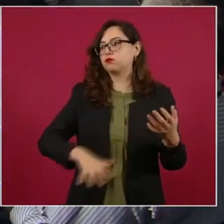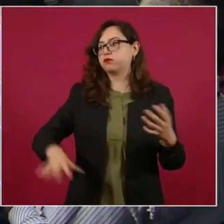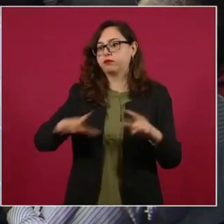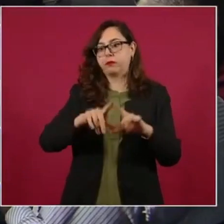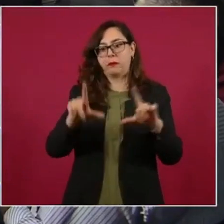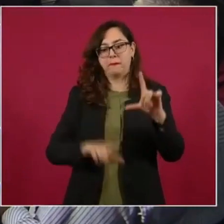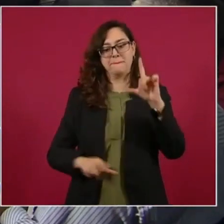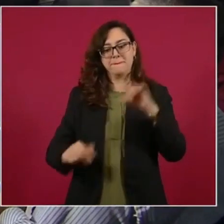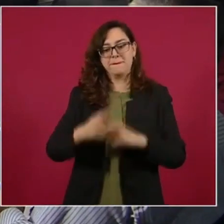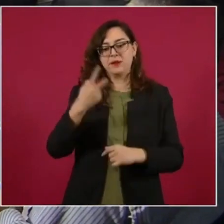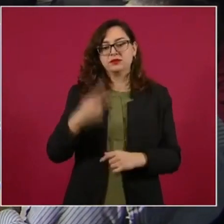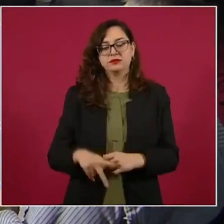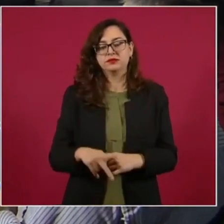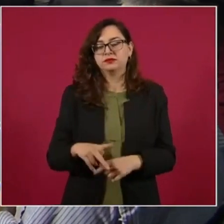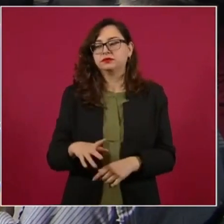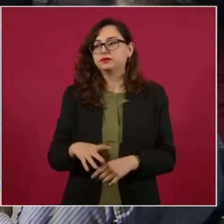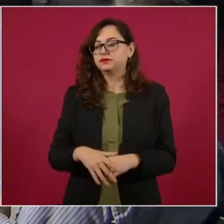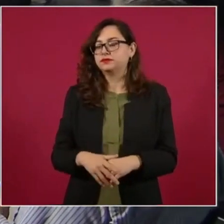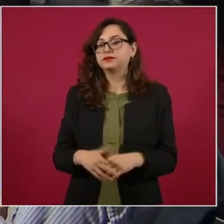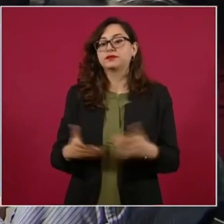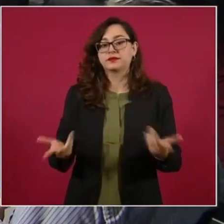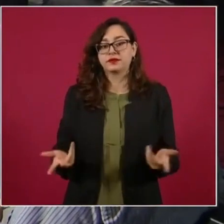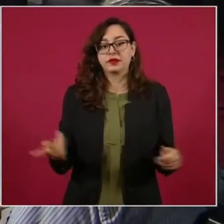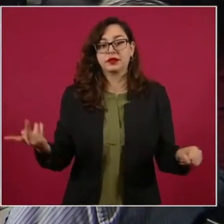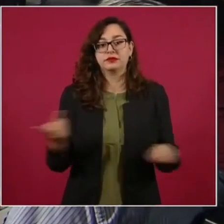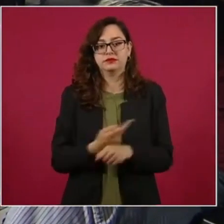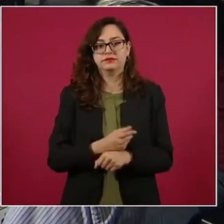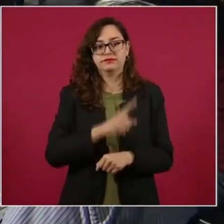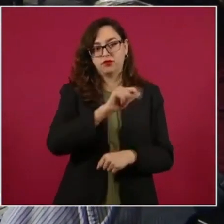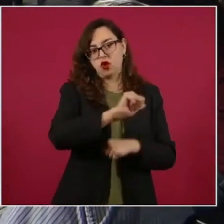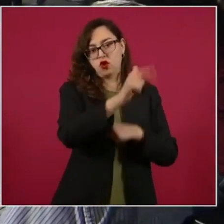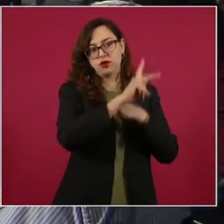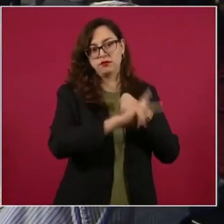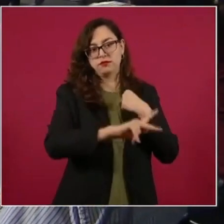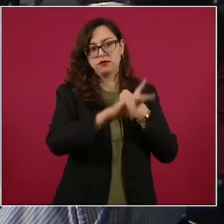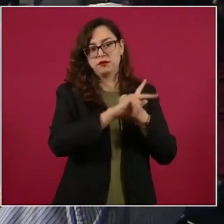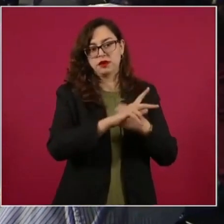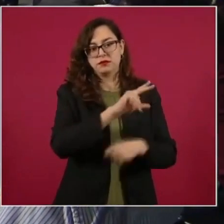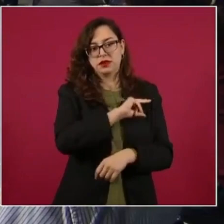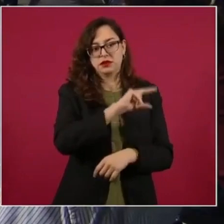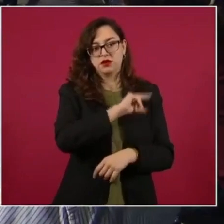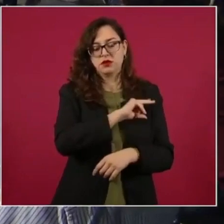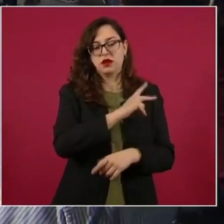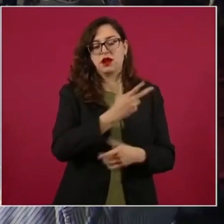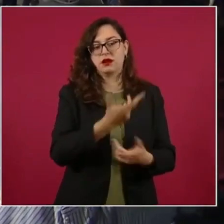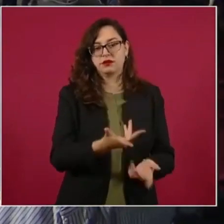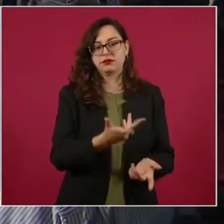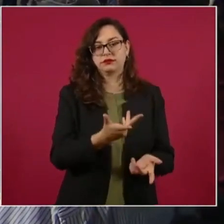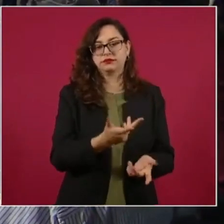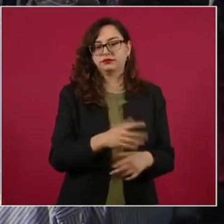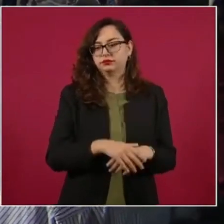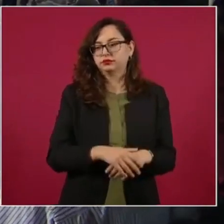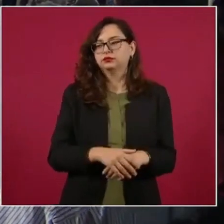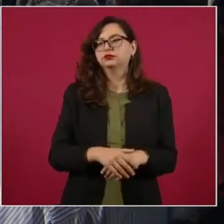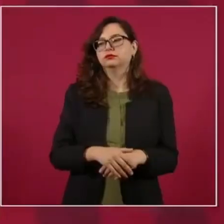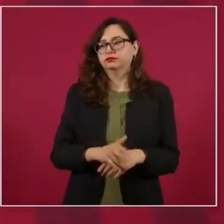fue un jefe de las guardias blancas petroleras en Tlaxcalaltongo,